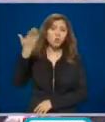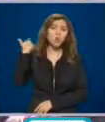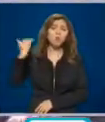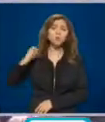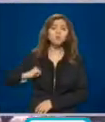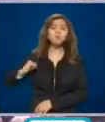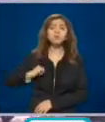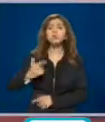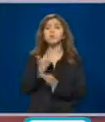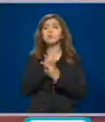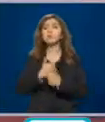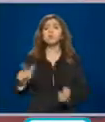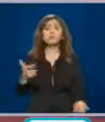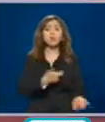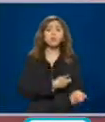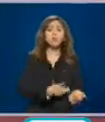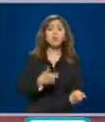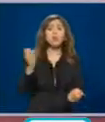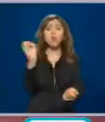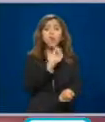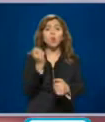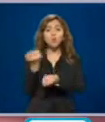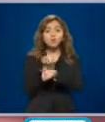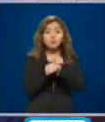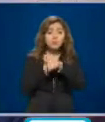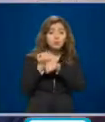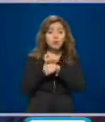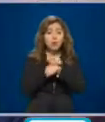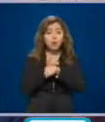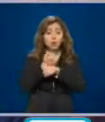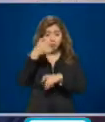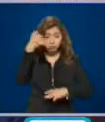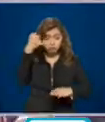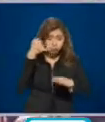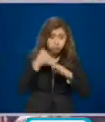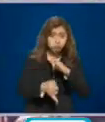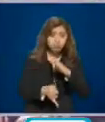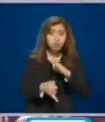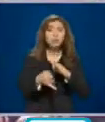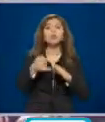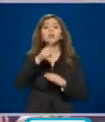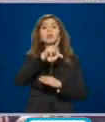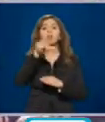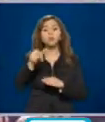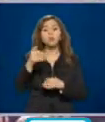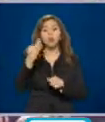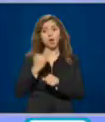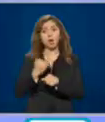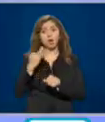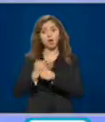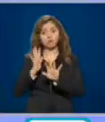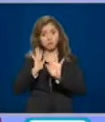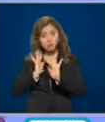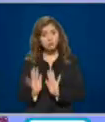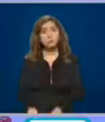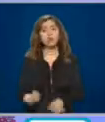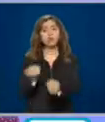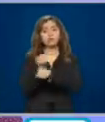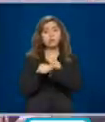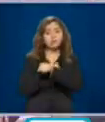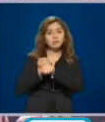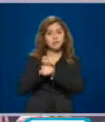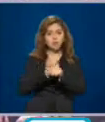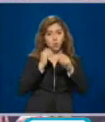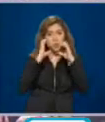no se hacía el análisis de la sangre tan exhaustivo y completo que se hace ahora. Entonces,